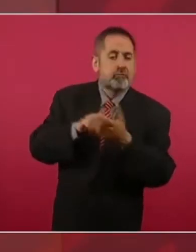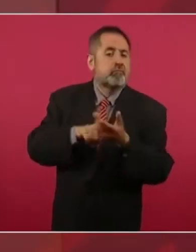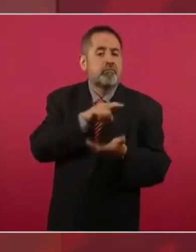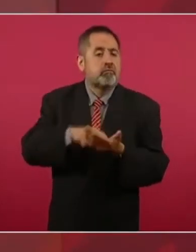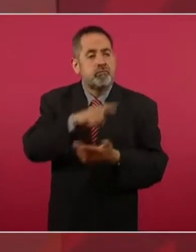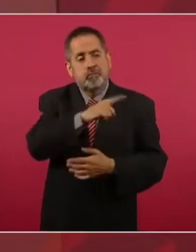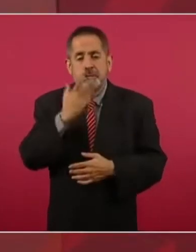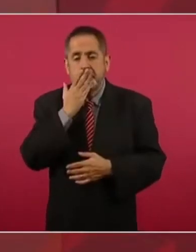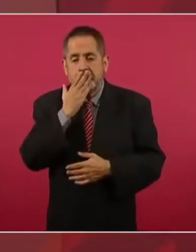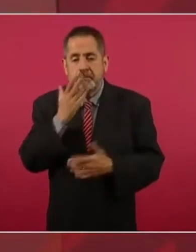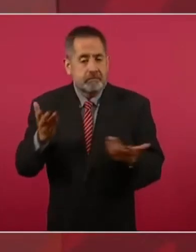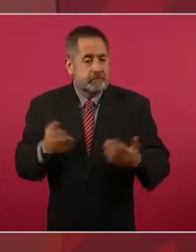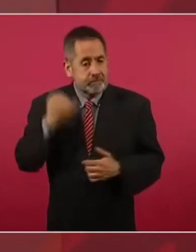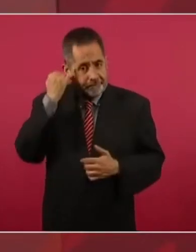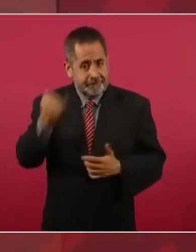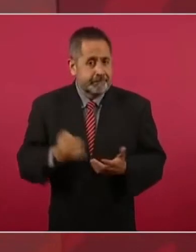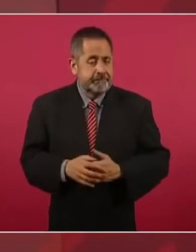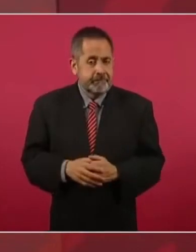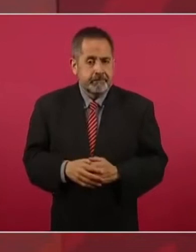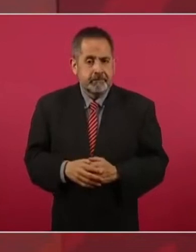Estamos proyectando